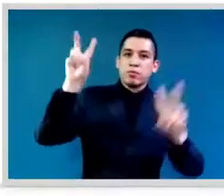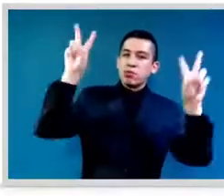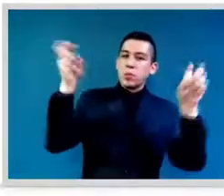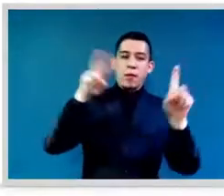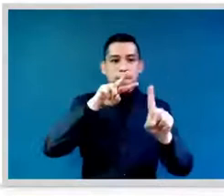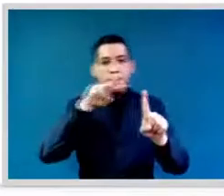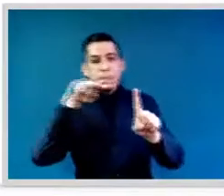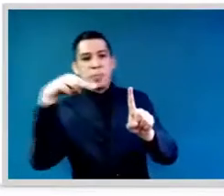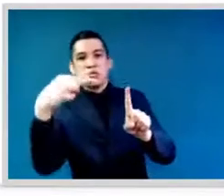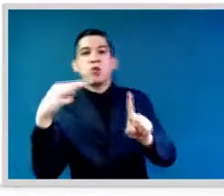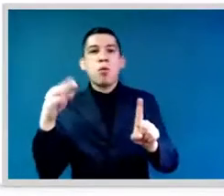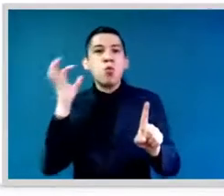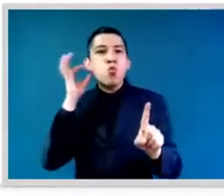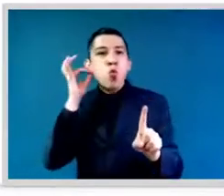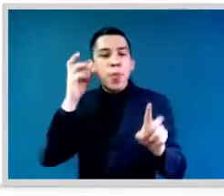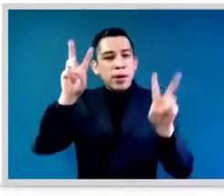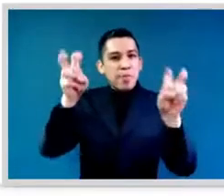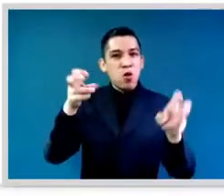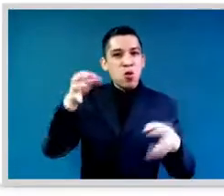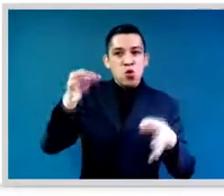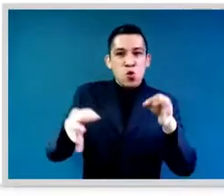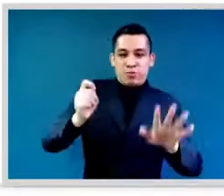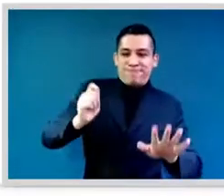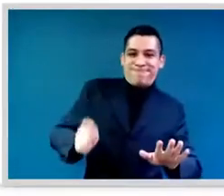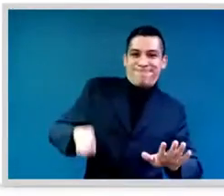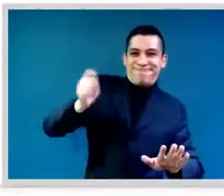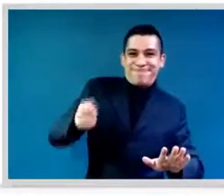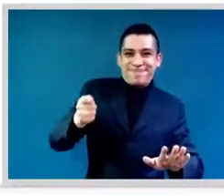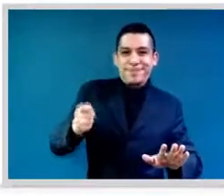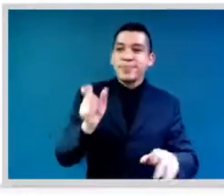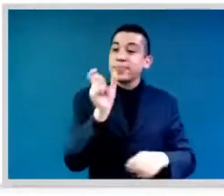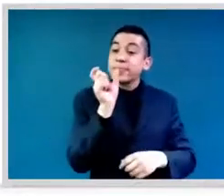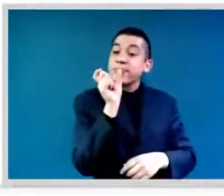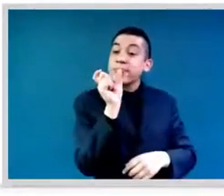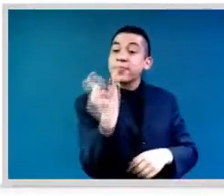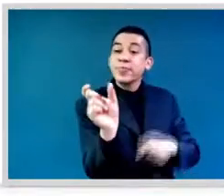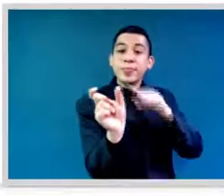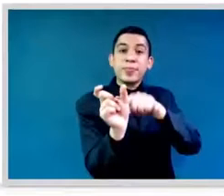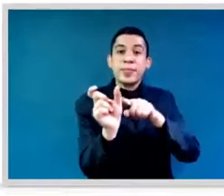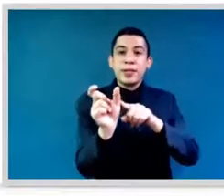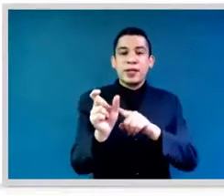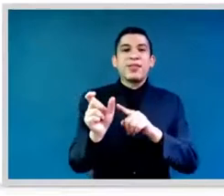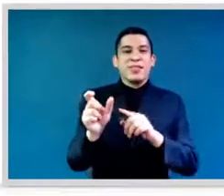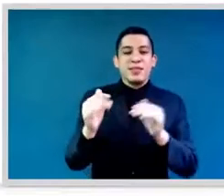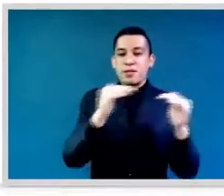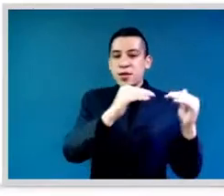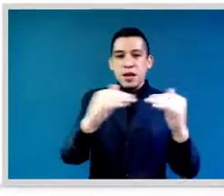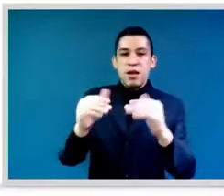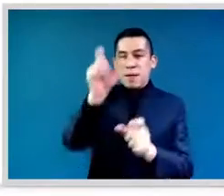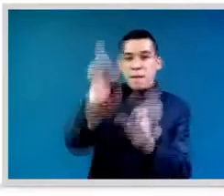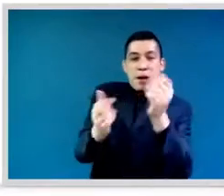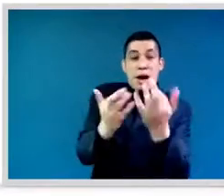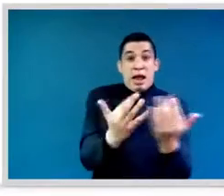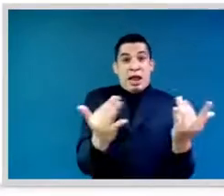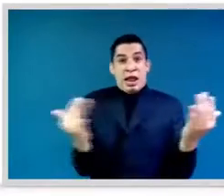años, el término perspectiva de género apenas se estaba acuñando. Y el término perspectiva de género